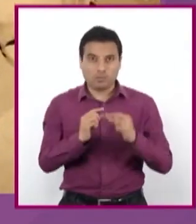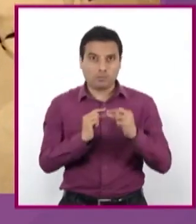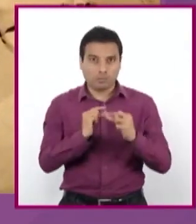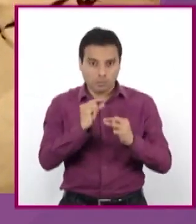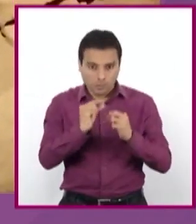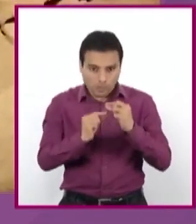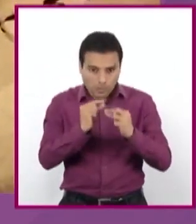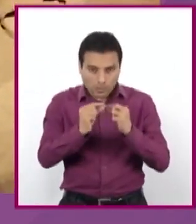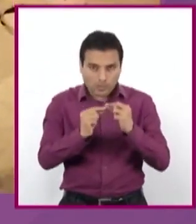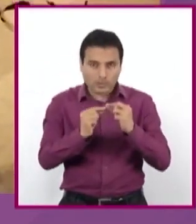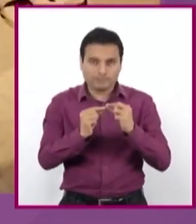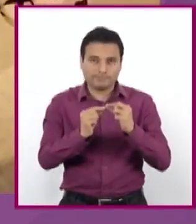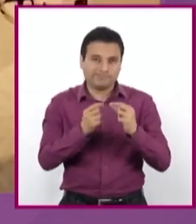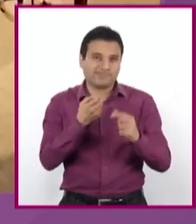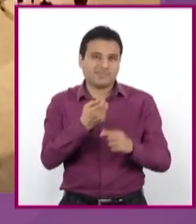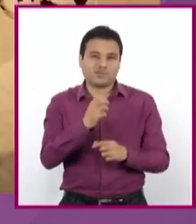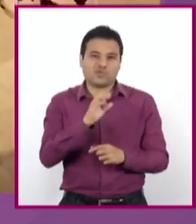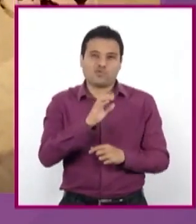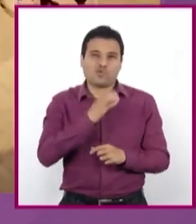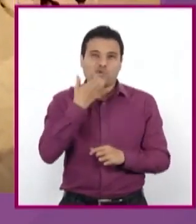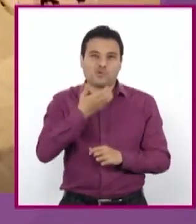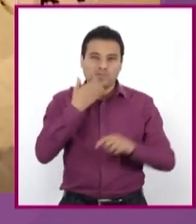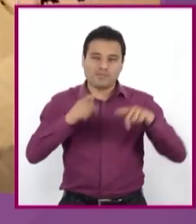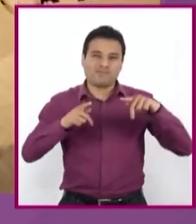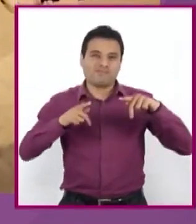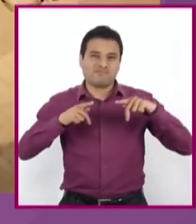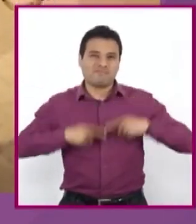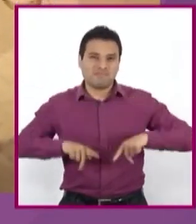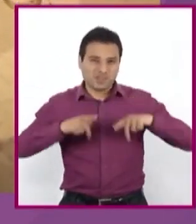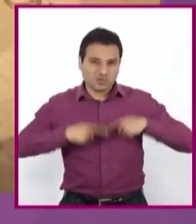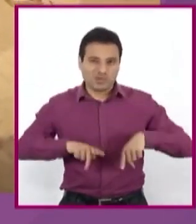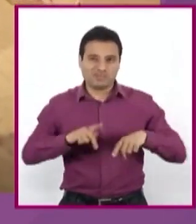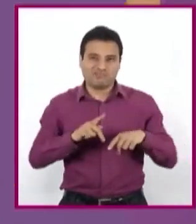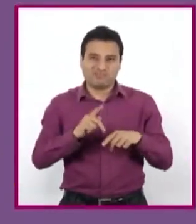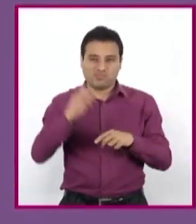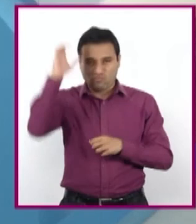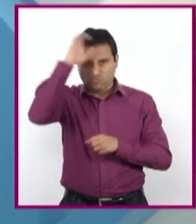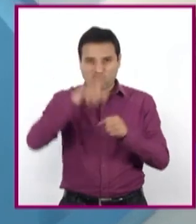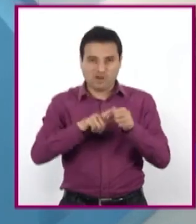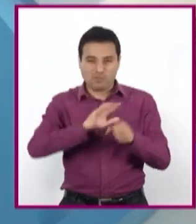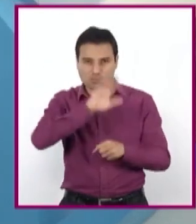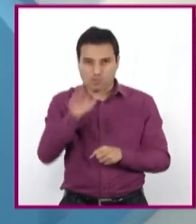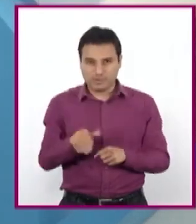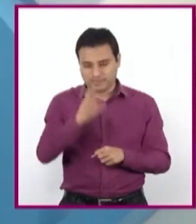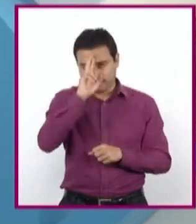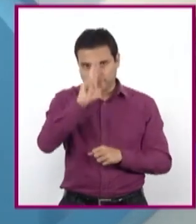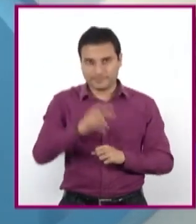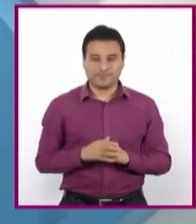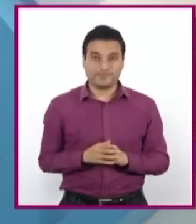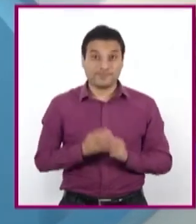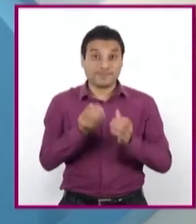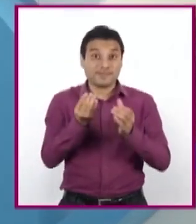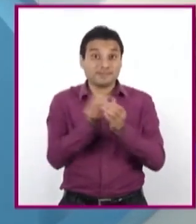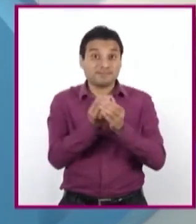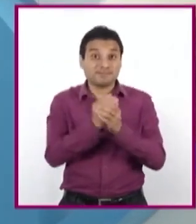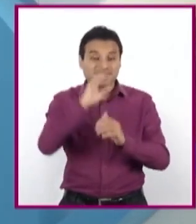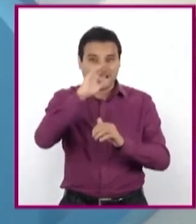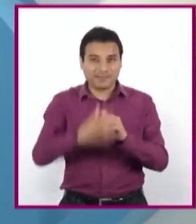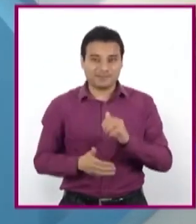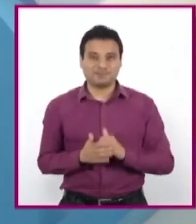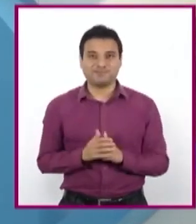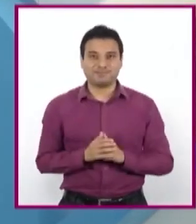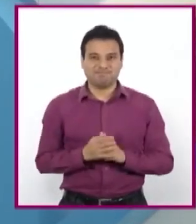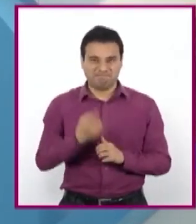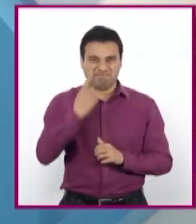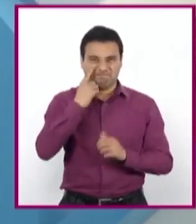importante del complejo ritual de la muerte entre los pueblos de Mesoamérica. Hemos llegado al final de la sesión.